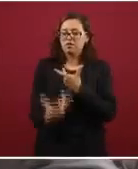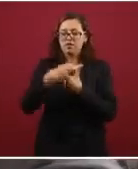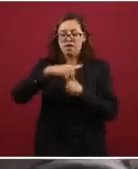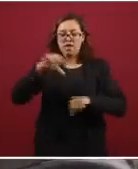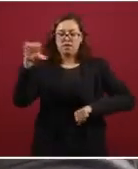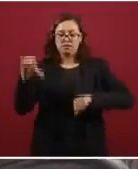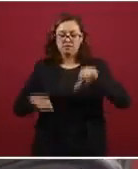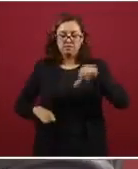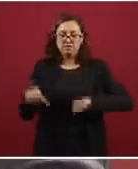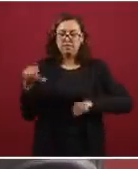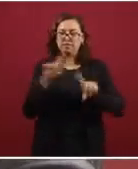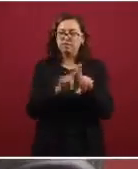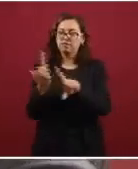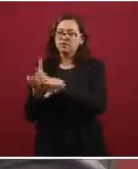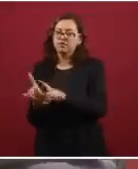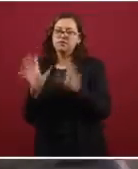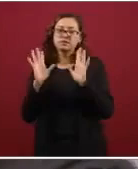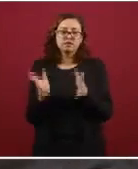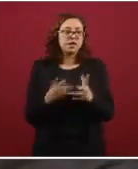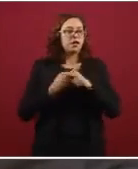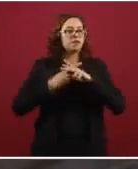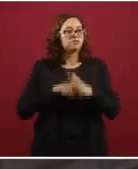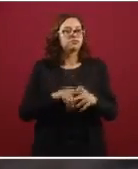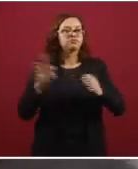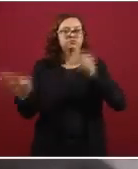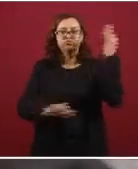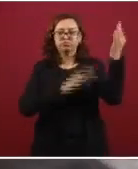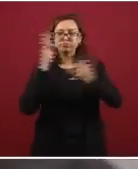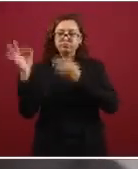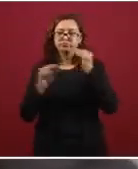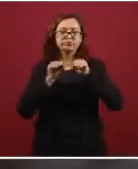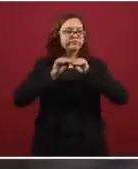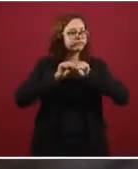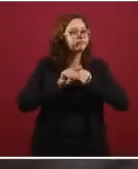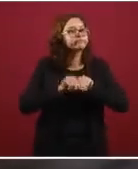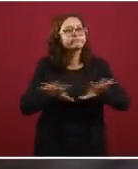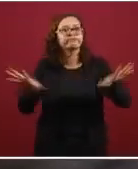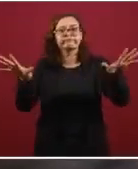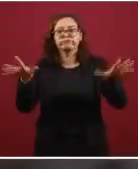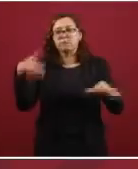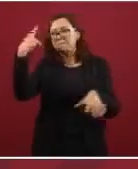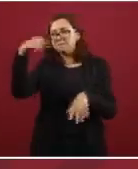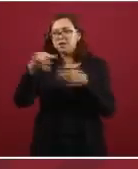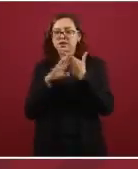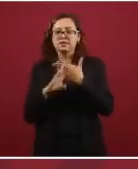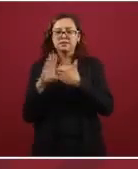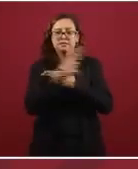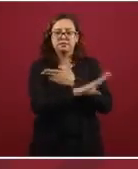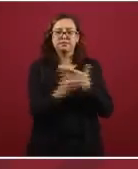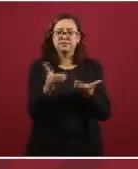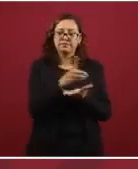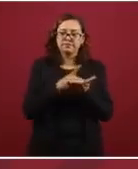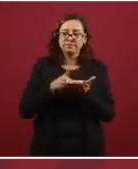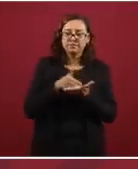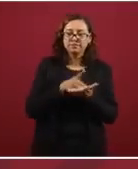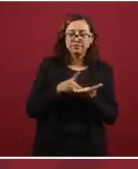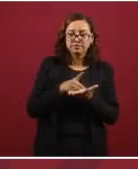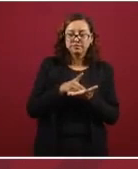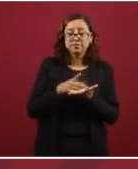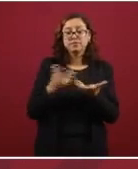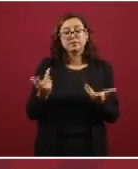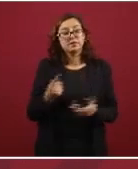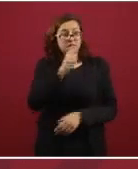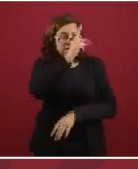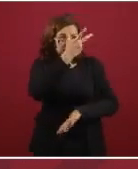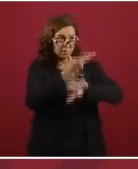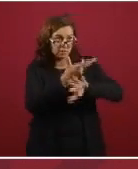poco se presentó toda una campaña nacional, esa es la política mexicana. Y en relación a lo que esperaríamos de Estados Unidos, pues